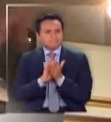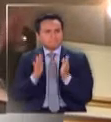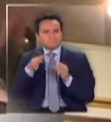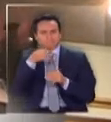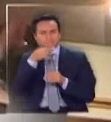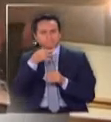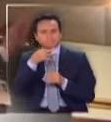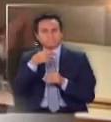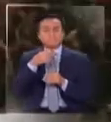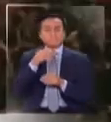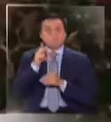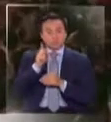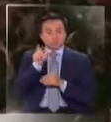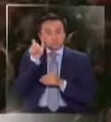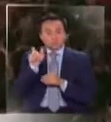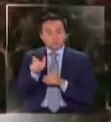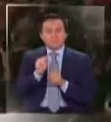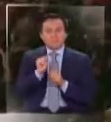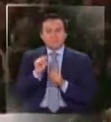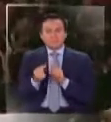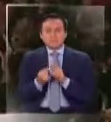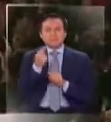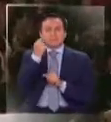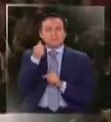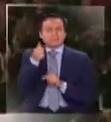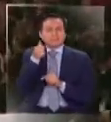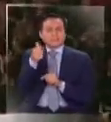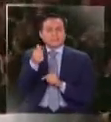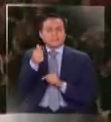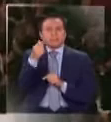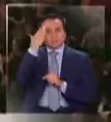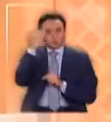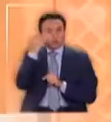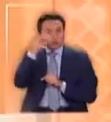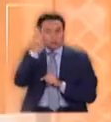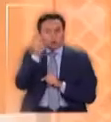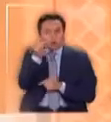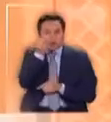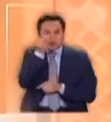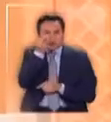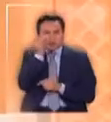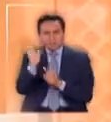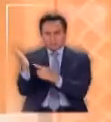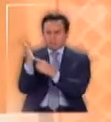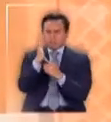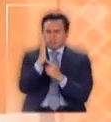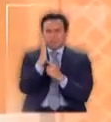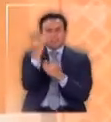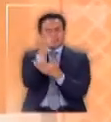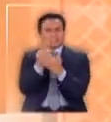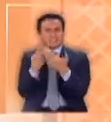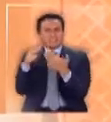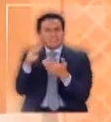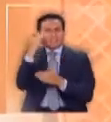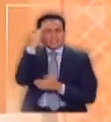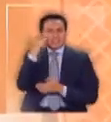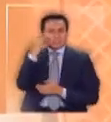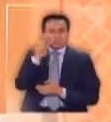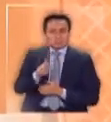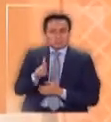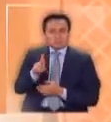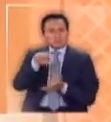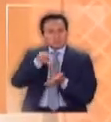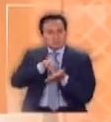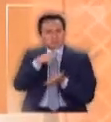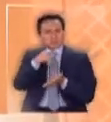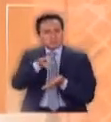kim jong-un se convirtió en el primer dirigente norcoreano que observa una presentación artística de corea del sur en la capital